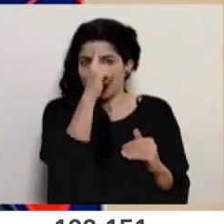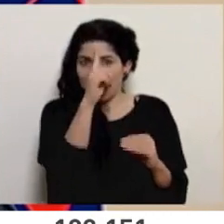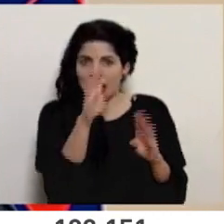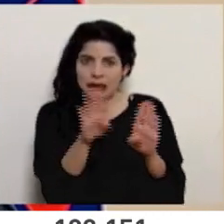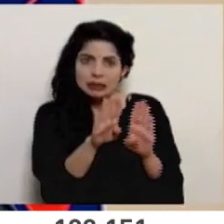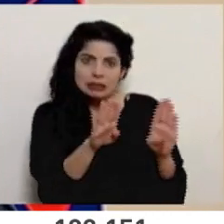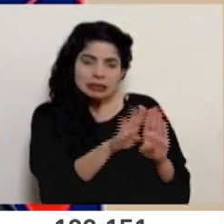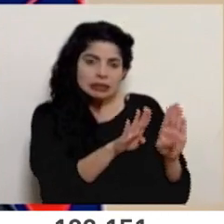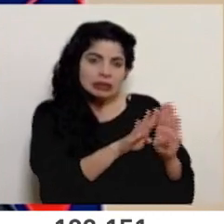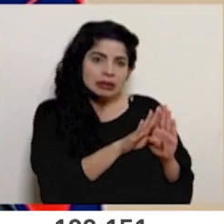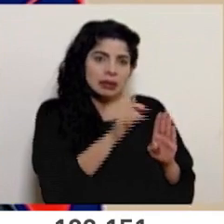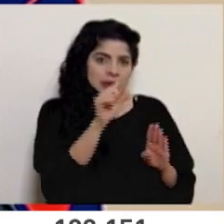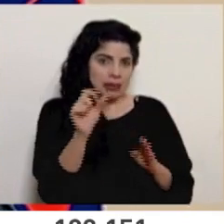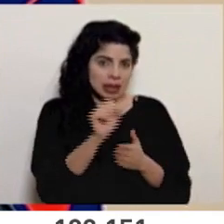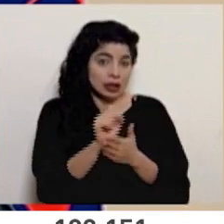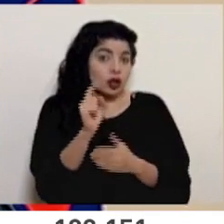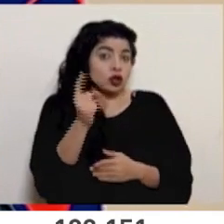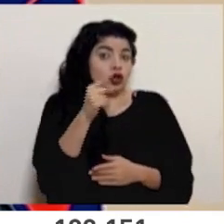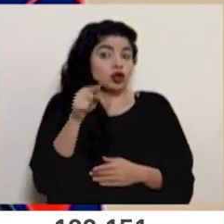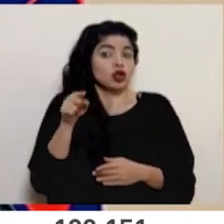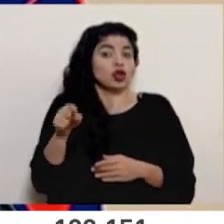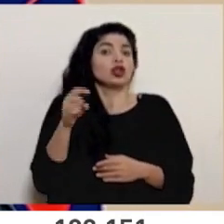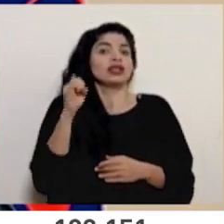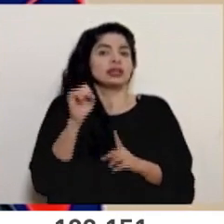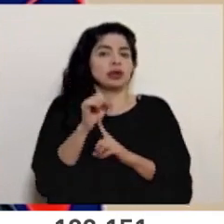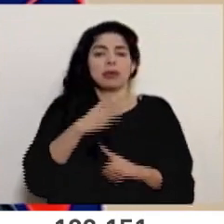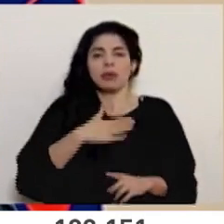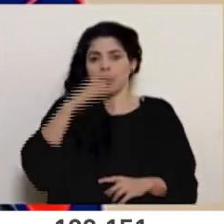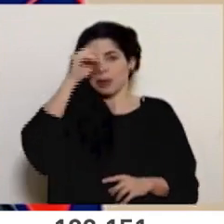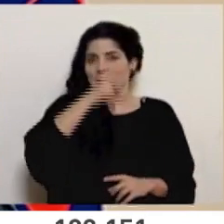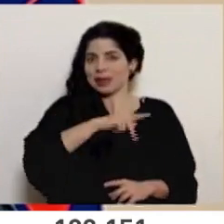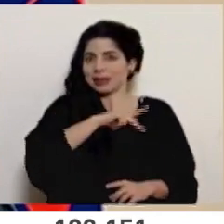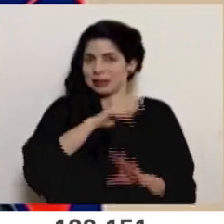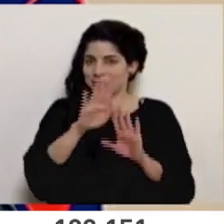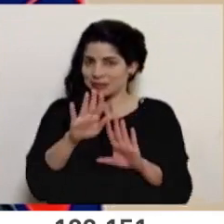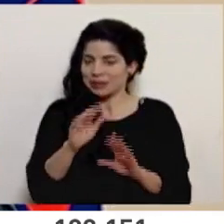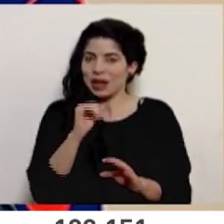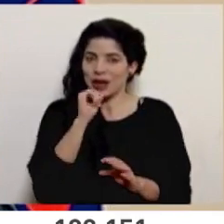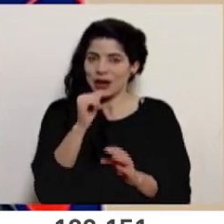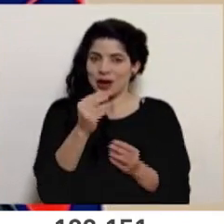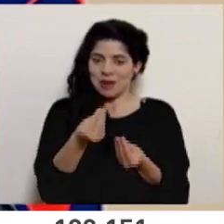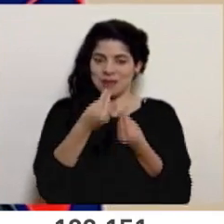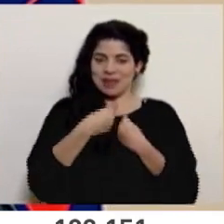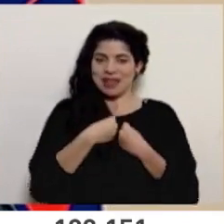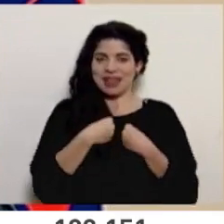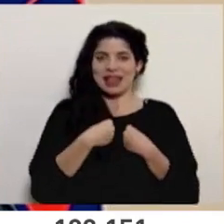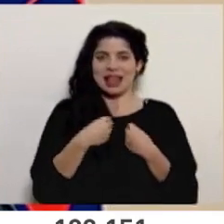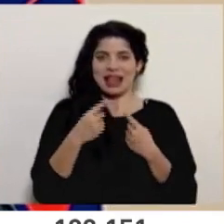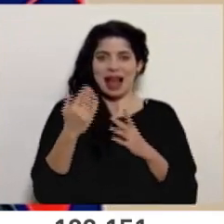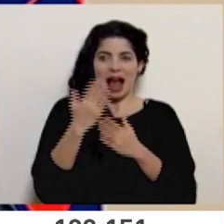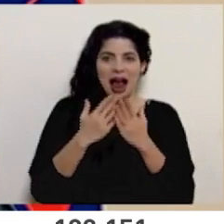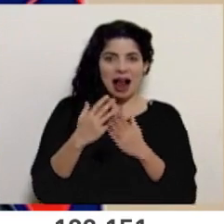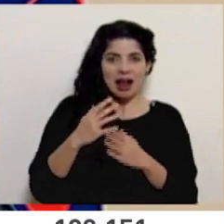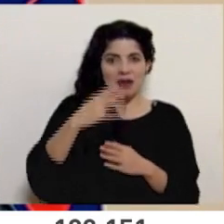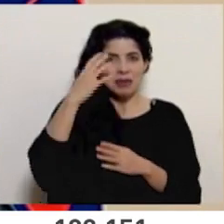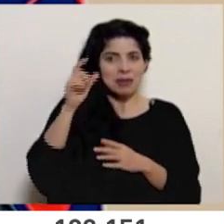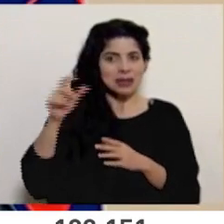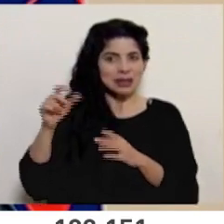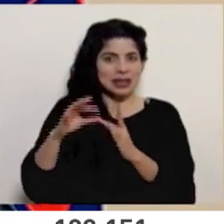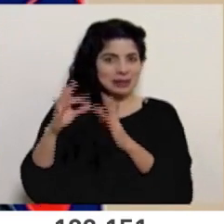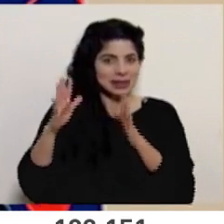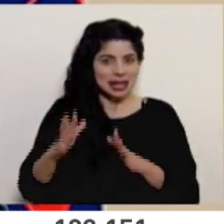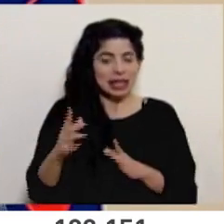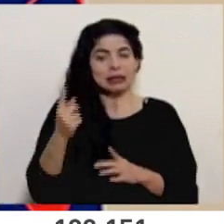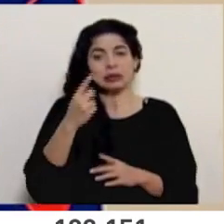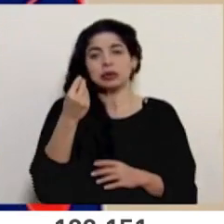tomar medidas fuertes en Semana Santa. Insisto, esto es una opinión personal, yo espero que no me genere una molestia de los especialistas, pero creo